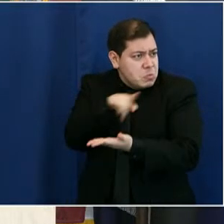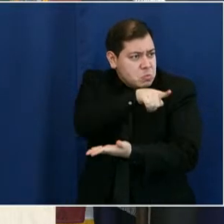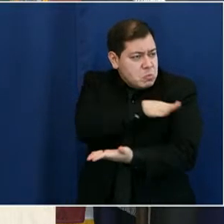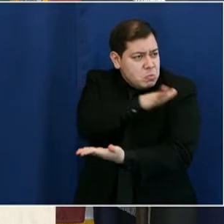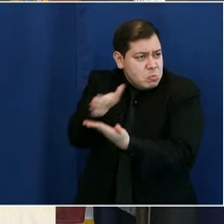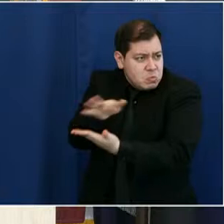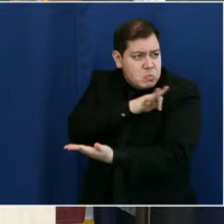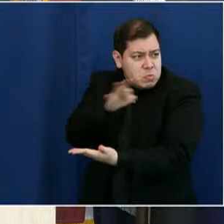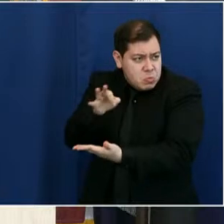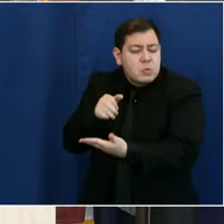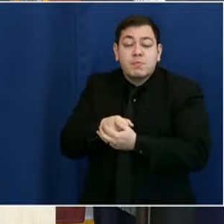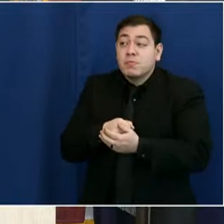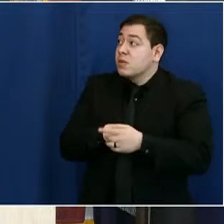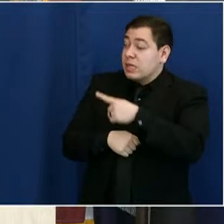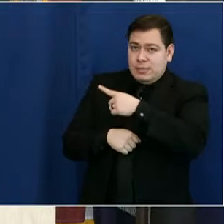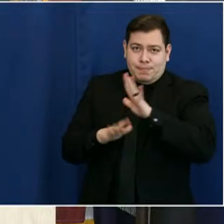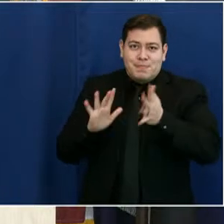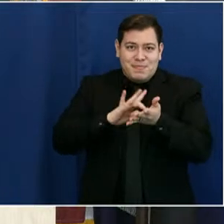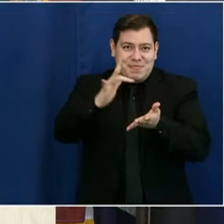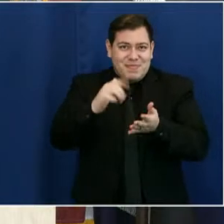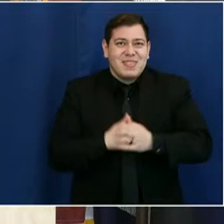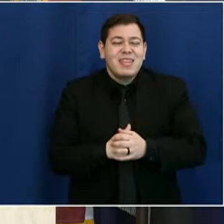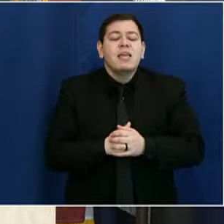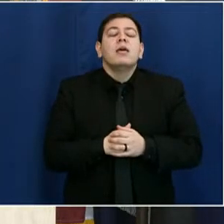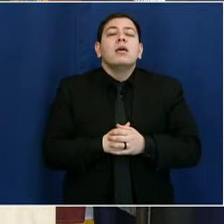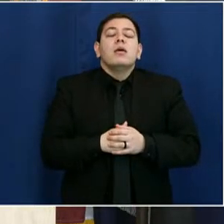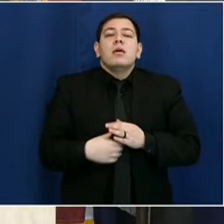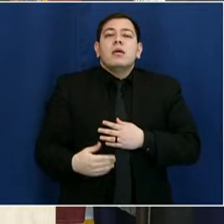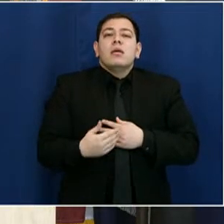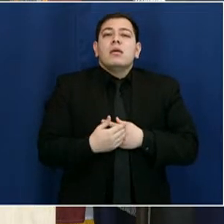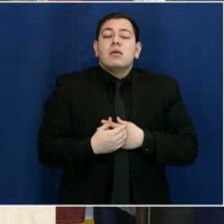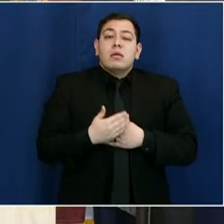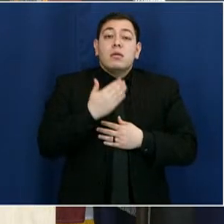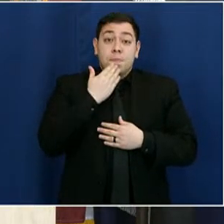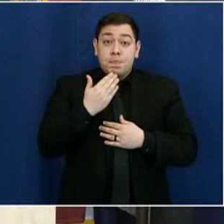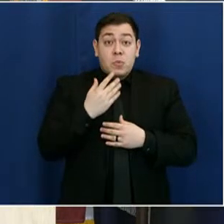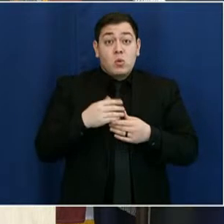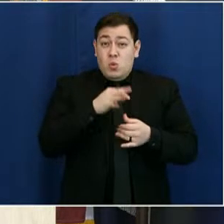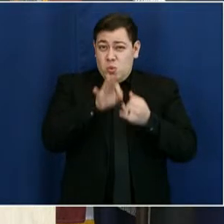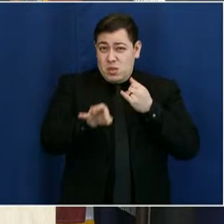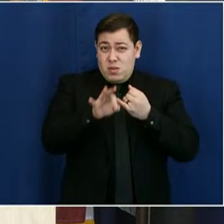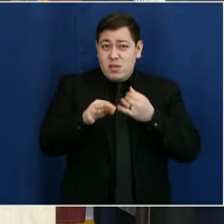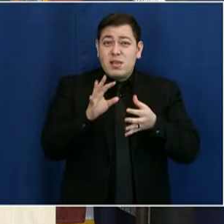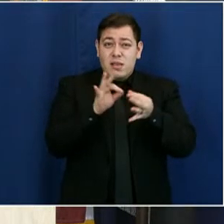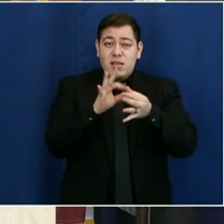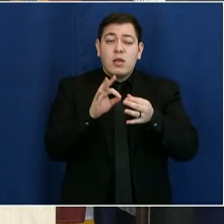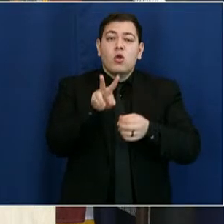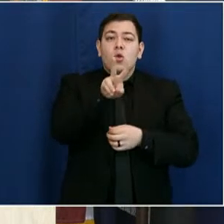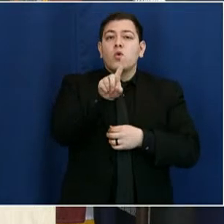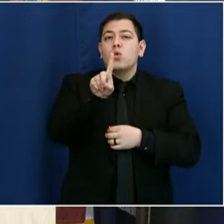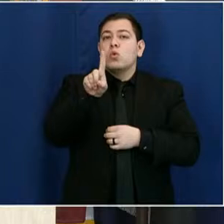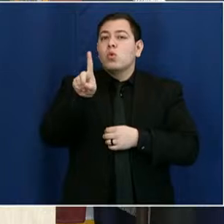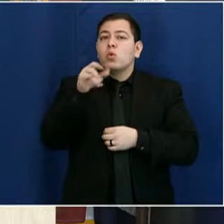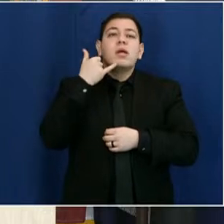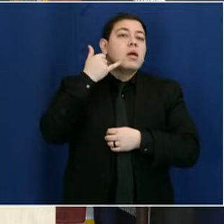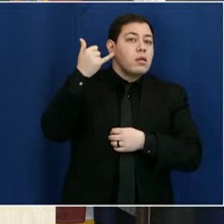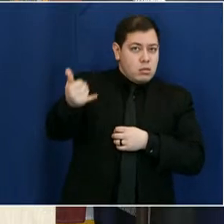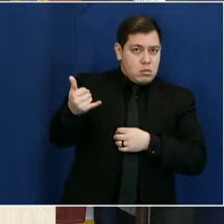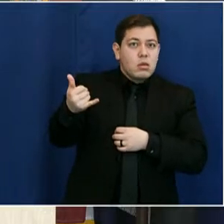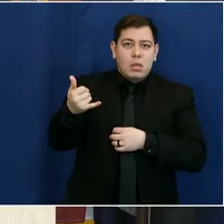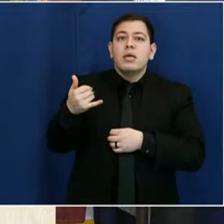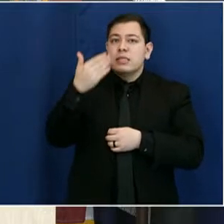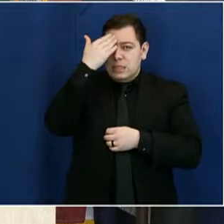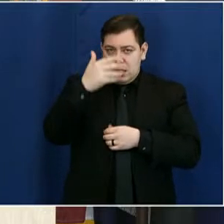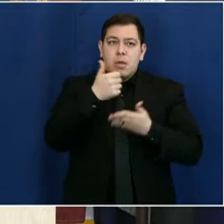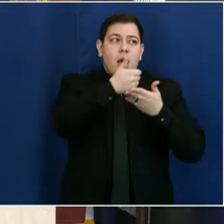thank you very much for the charts. Lo último que quiero mencionar es que el 211 ahora sabemos que sí está